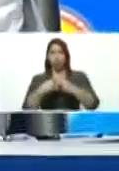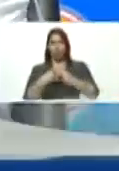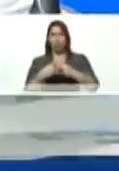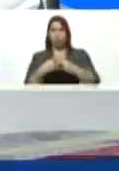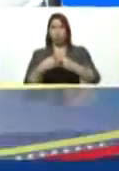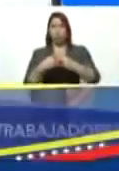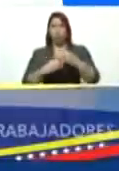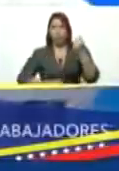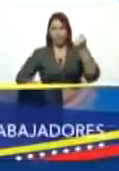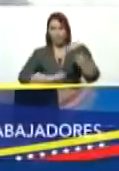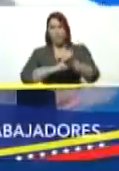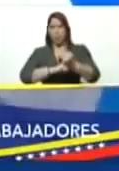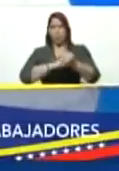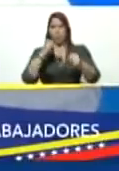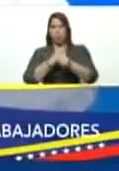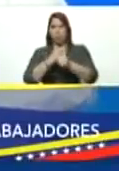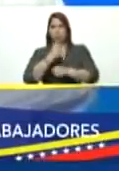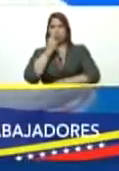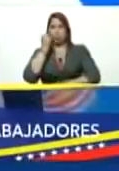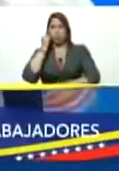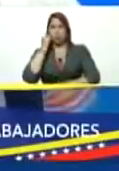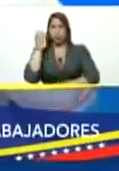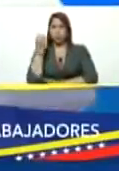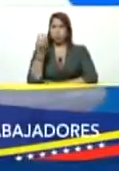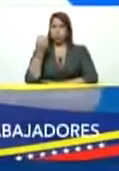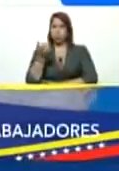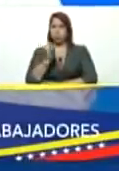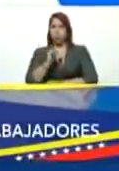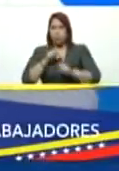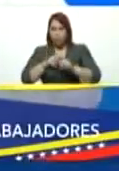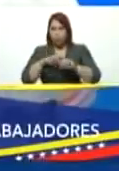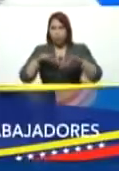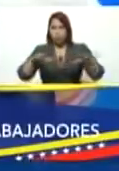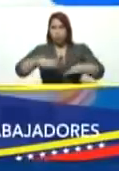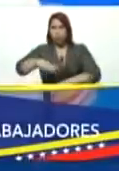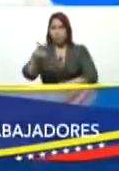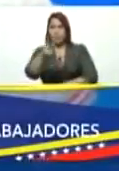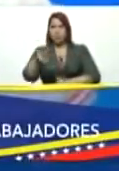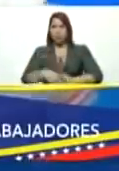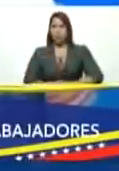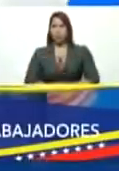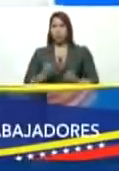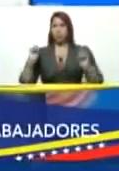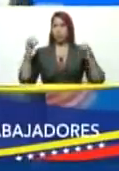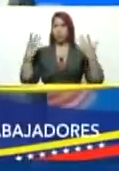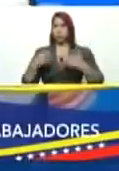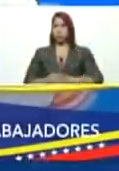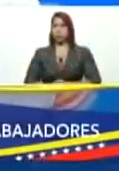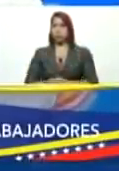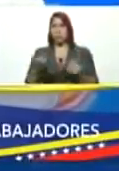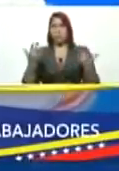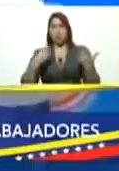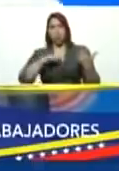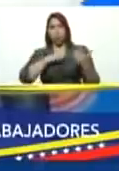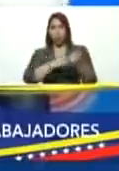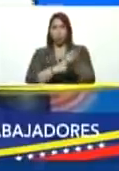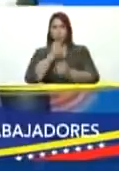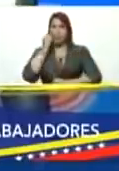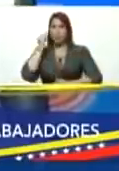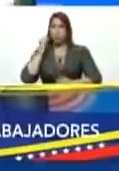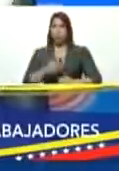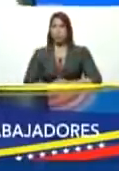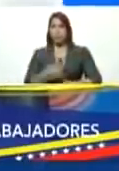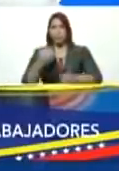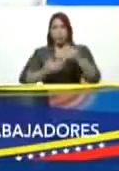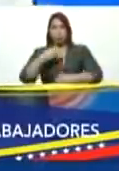cuente con estos trabajadores cuenten con este congreso que se va a desplegar por el país y que va a lograr de la mano de nuestros hermanos y los